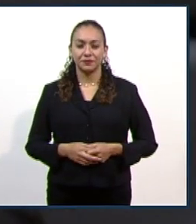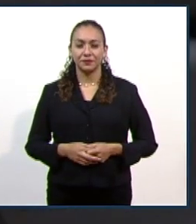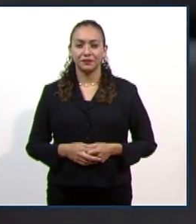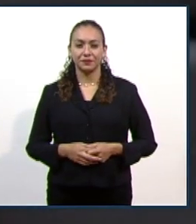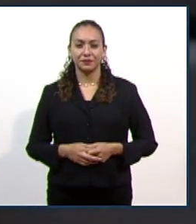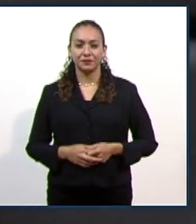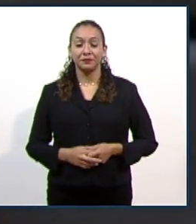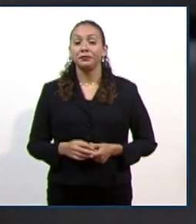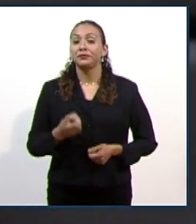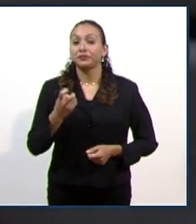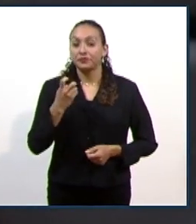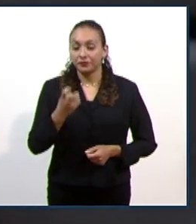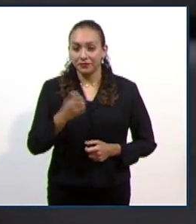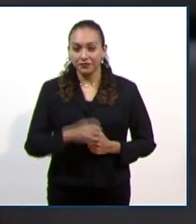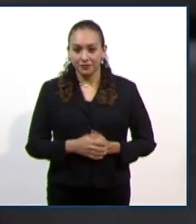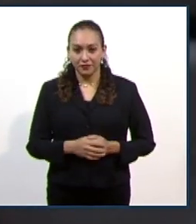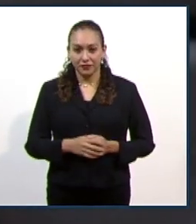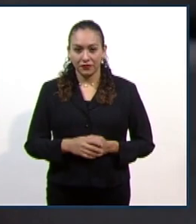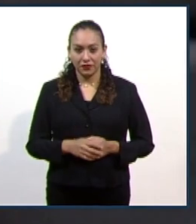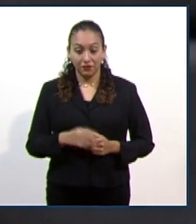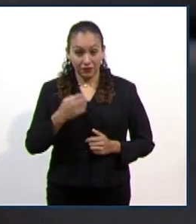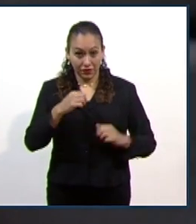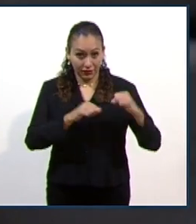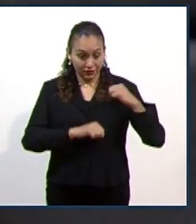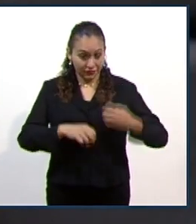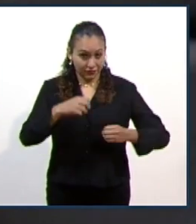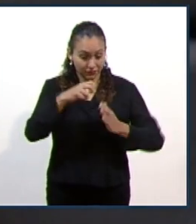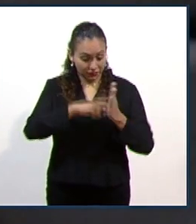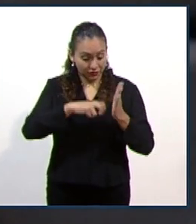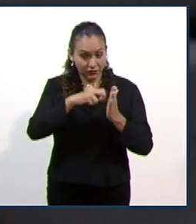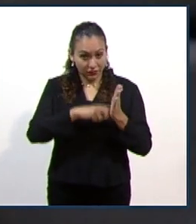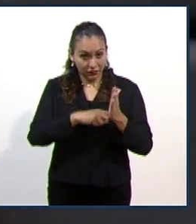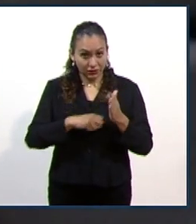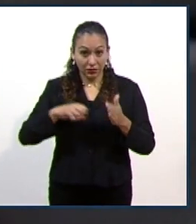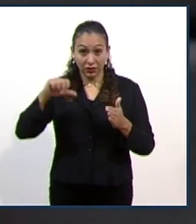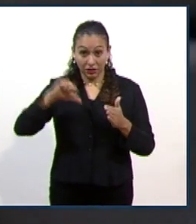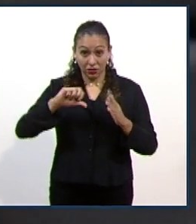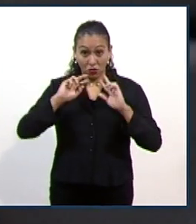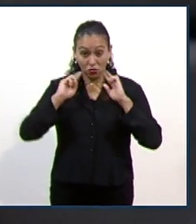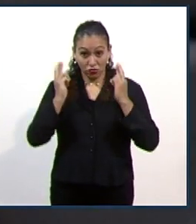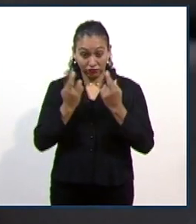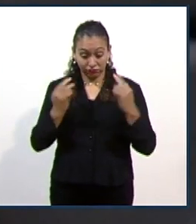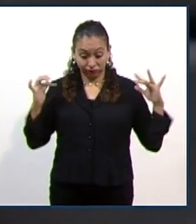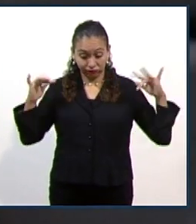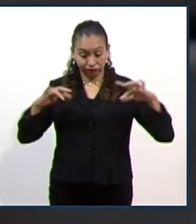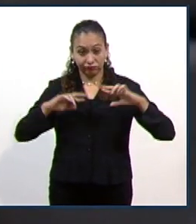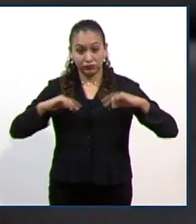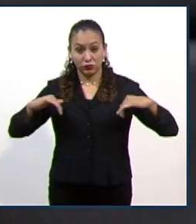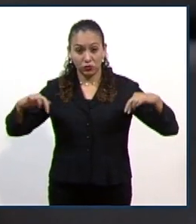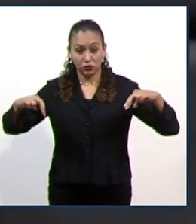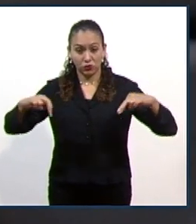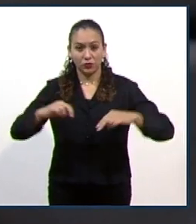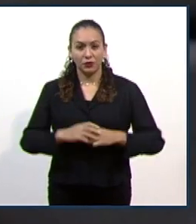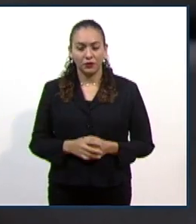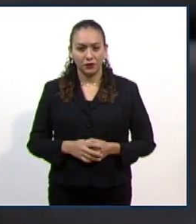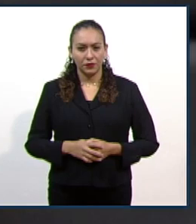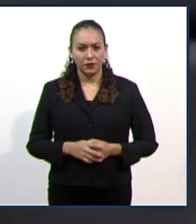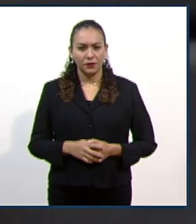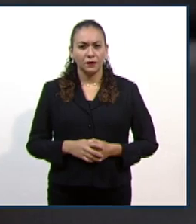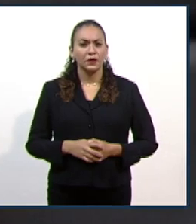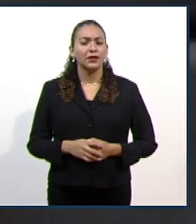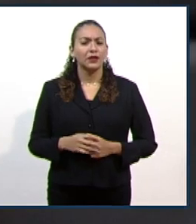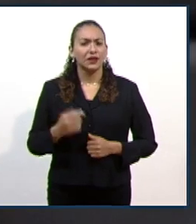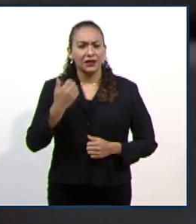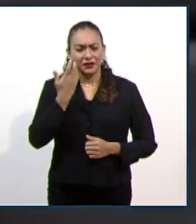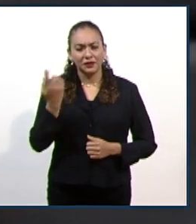Por ello, en la reforma judicial que hoy nos convoca, no debe pesar más la